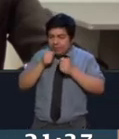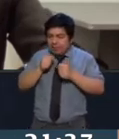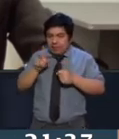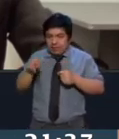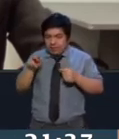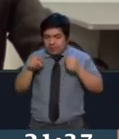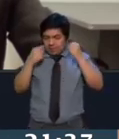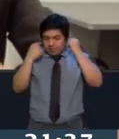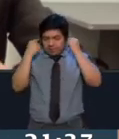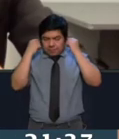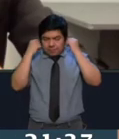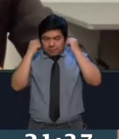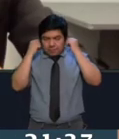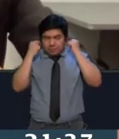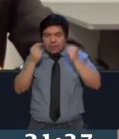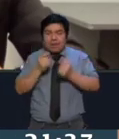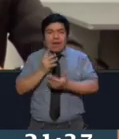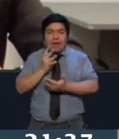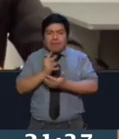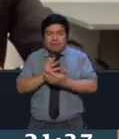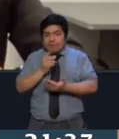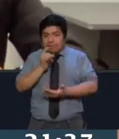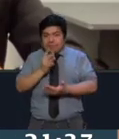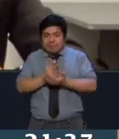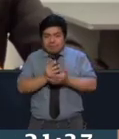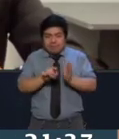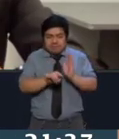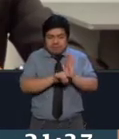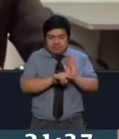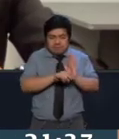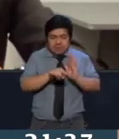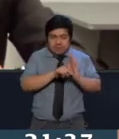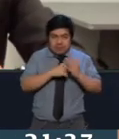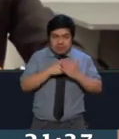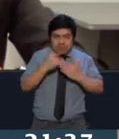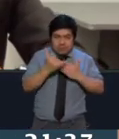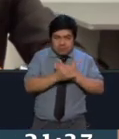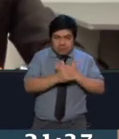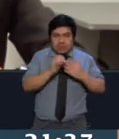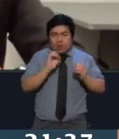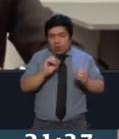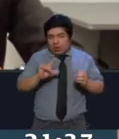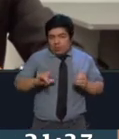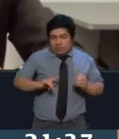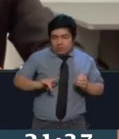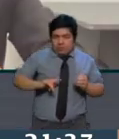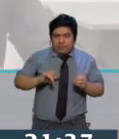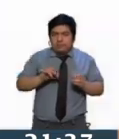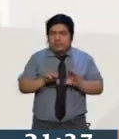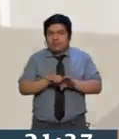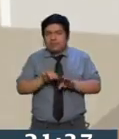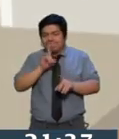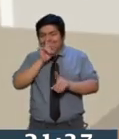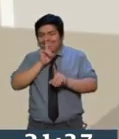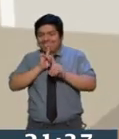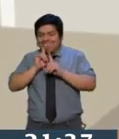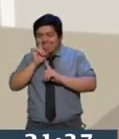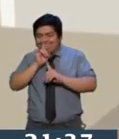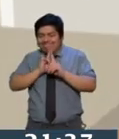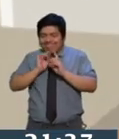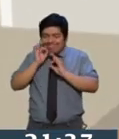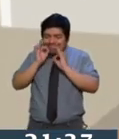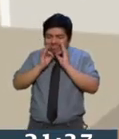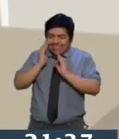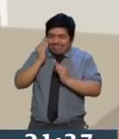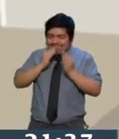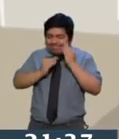torno a la AIFA. Hay veces que la única manera de desacreditar a un gobierno o a un proyecto de infraestructura es a partir de